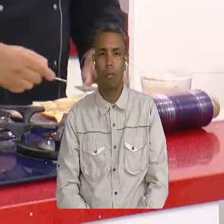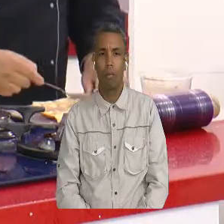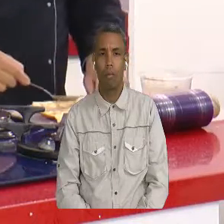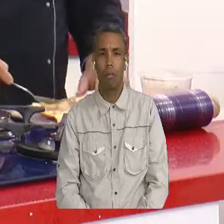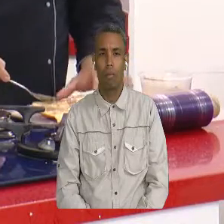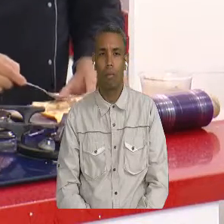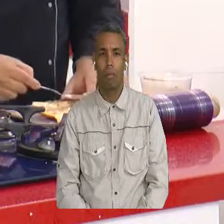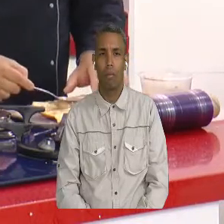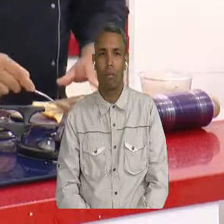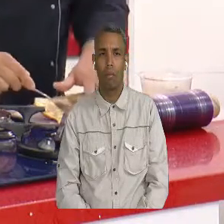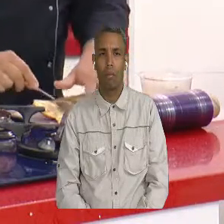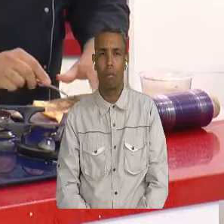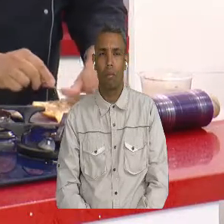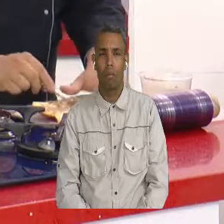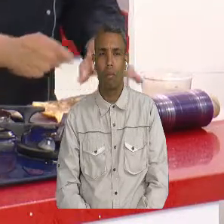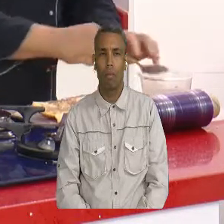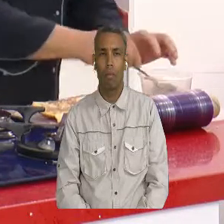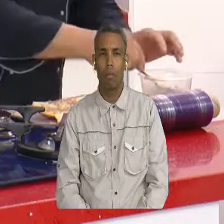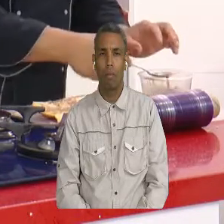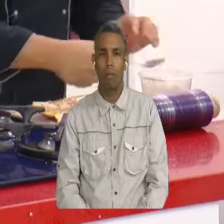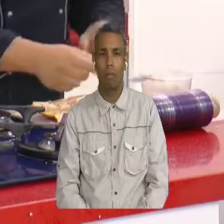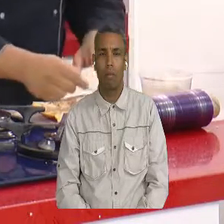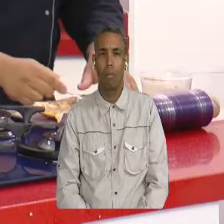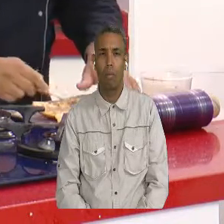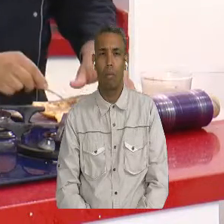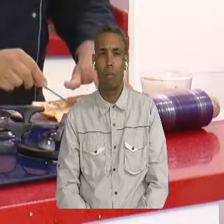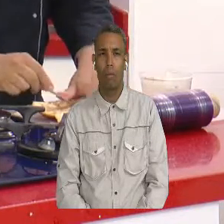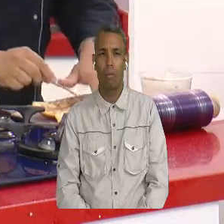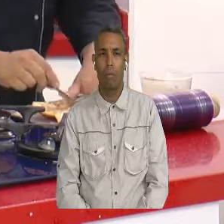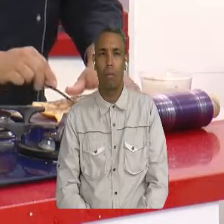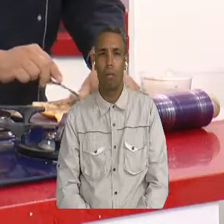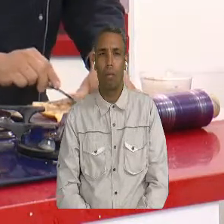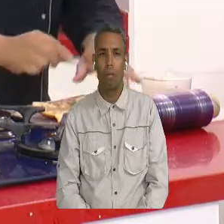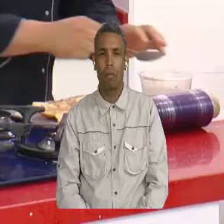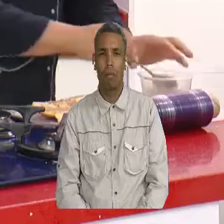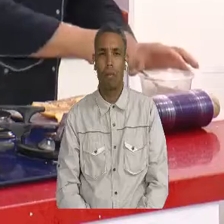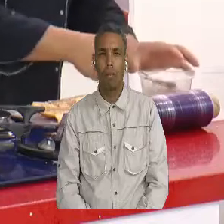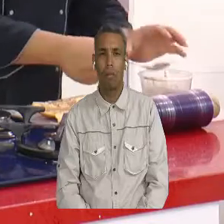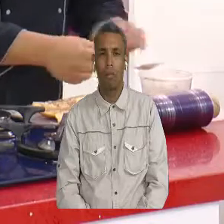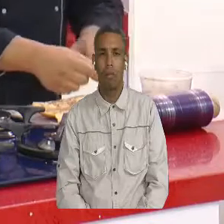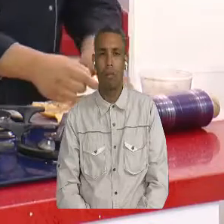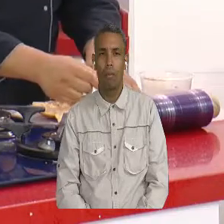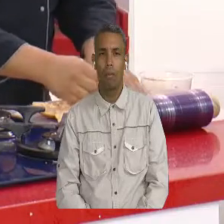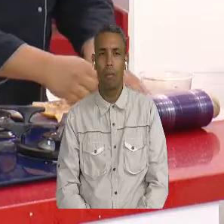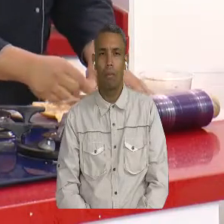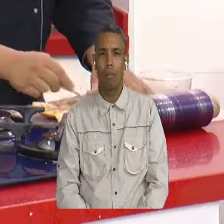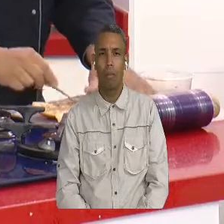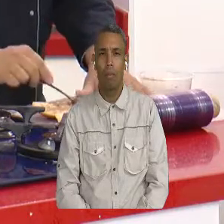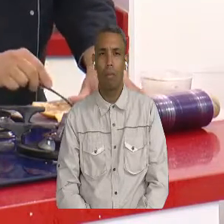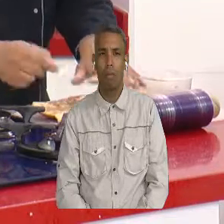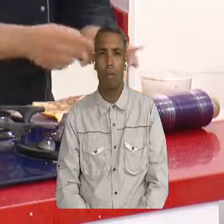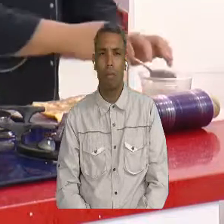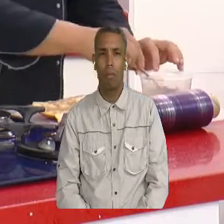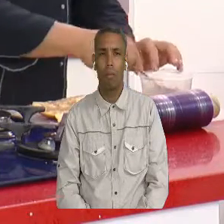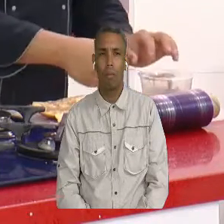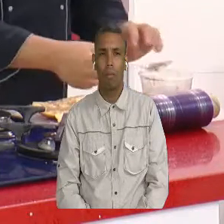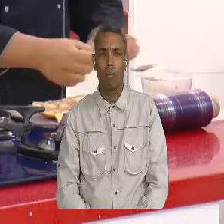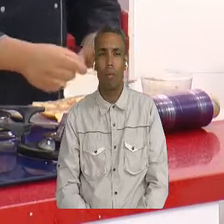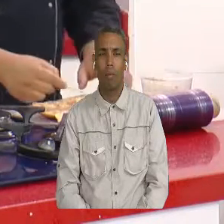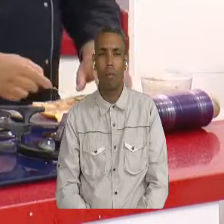muy, muy, muy chévere trabajarlo. Entonces, esto nos lo va a humedecer. Esto es muy sencillo. Igual en casa a veces